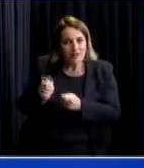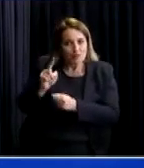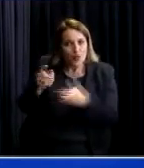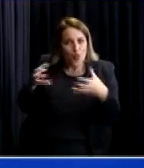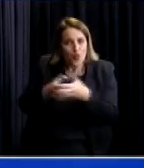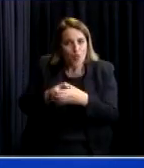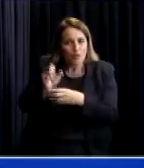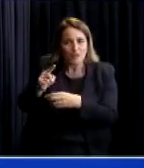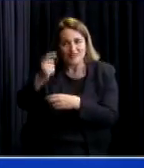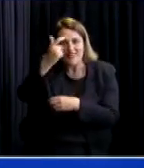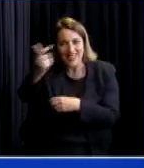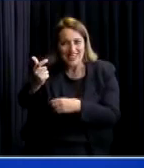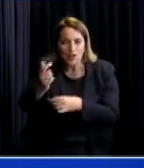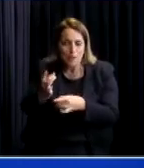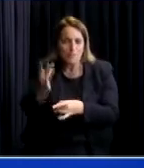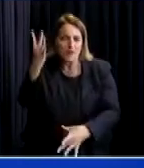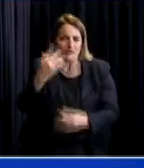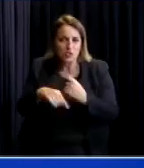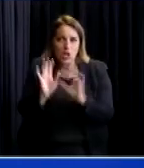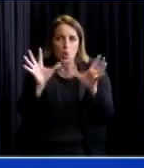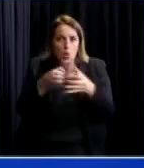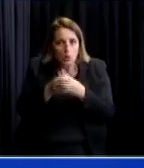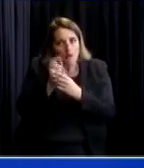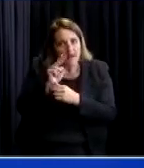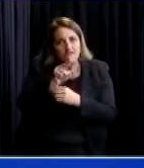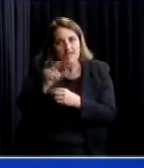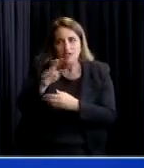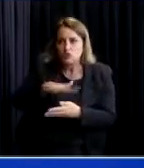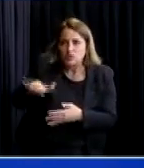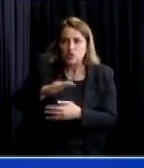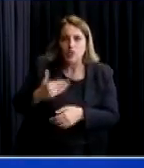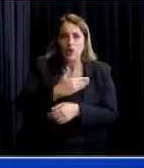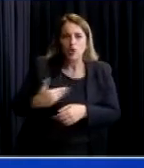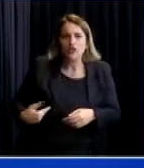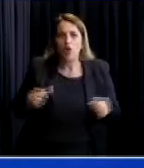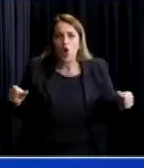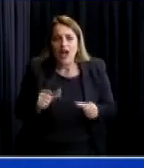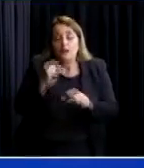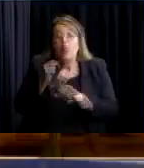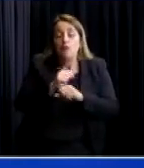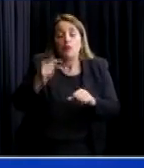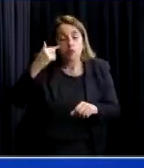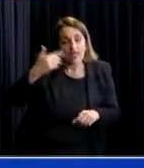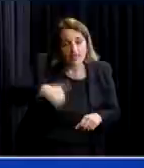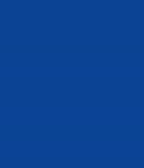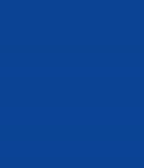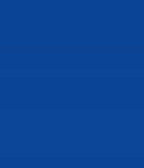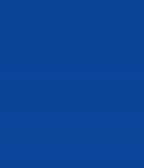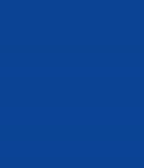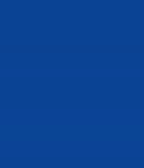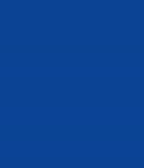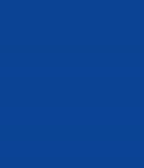equipos van a ir evaluando paulatinamente las acciones que tomamos y las que podemos llegar llegar a